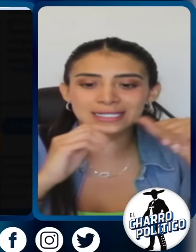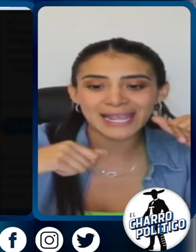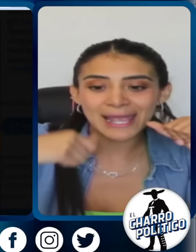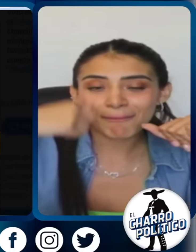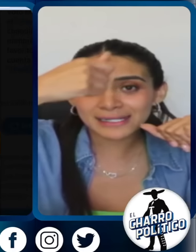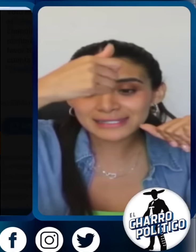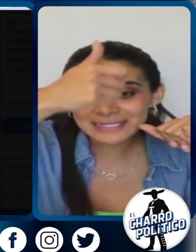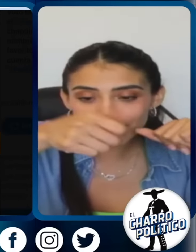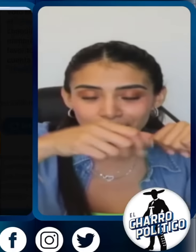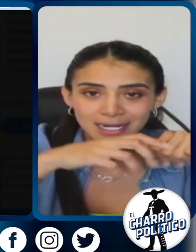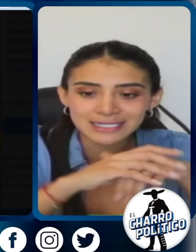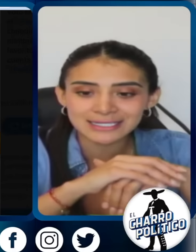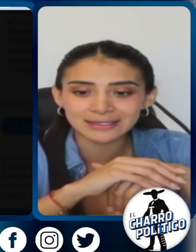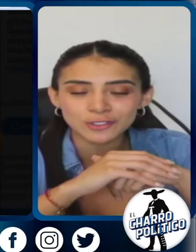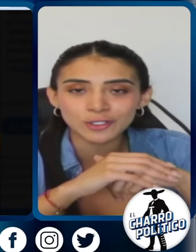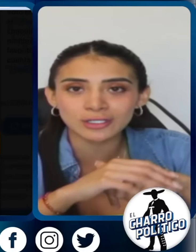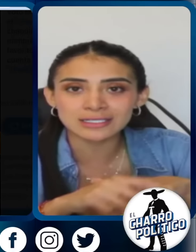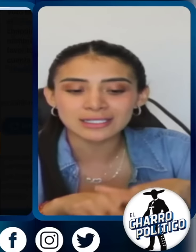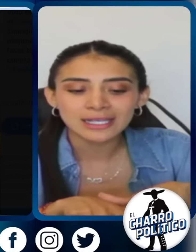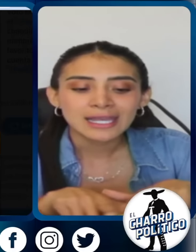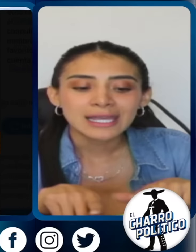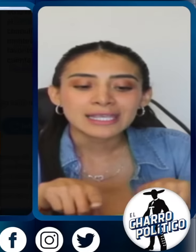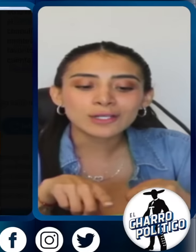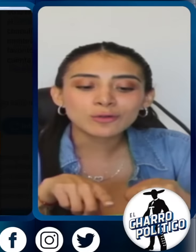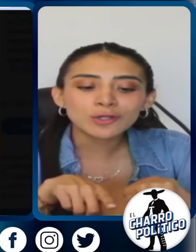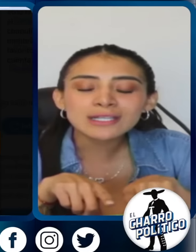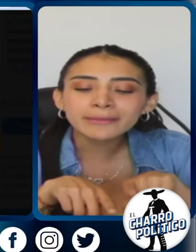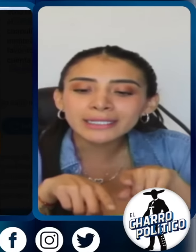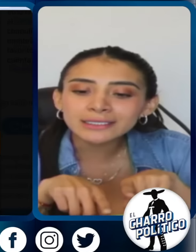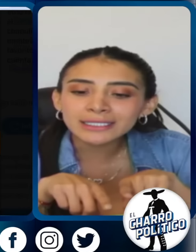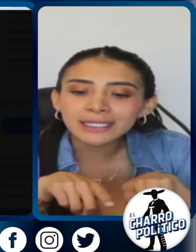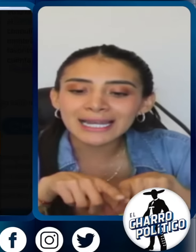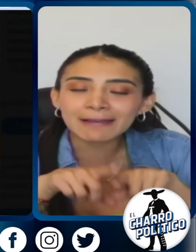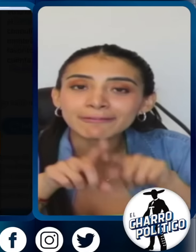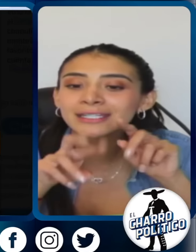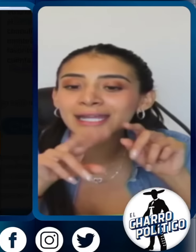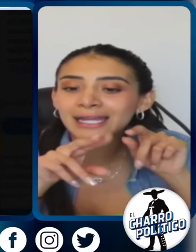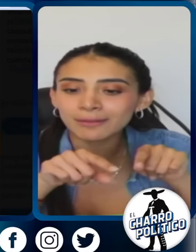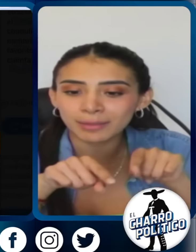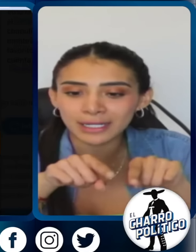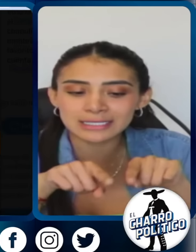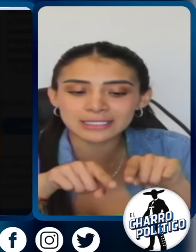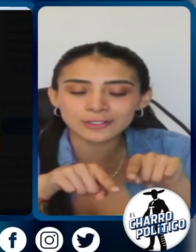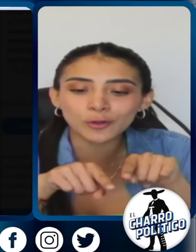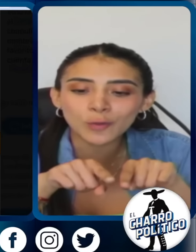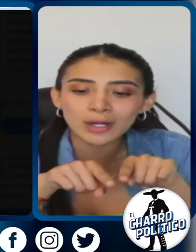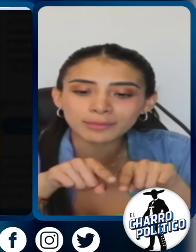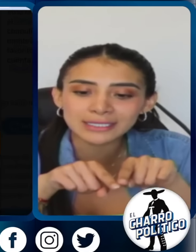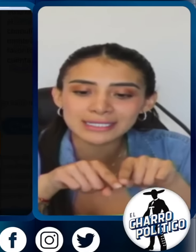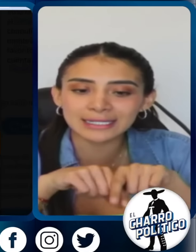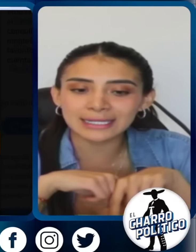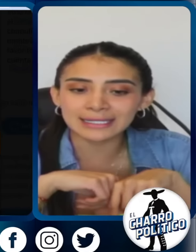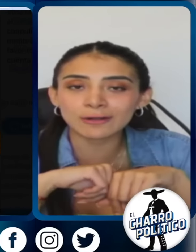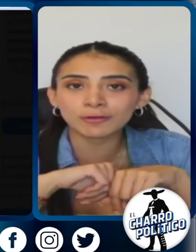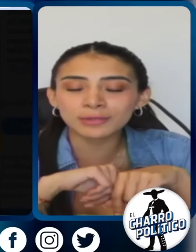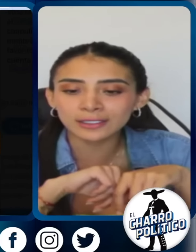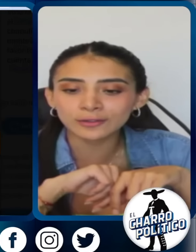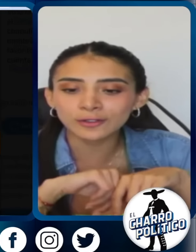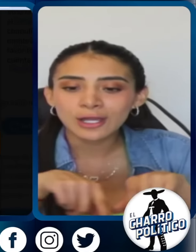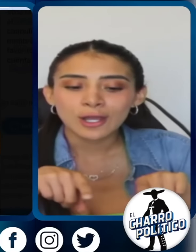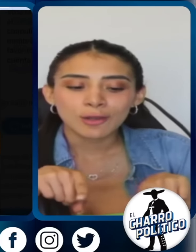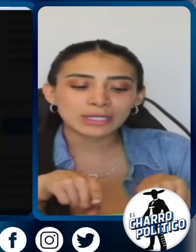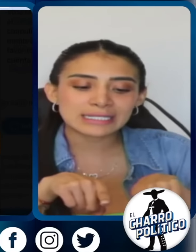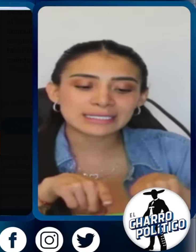entonces participa en las licitaciones. Y curiosamente la final para decidir con cuál empresa se queda el